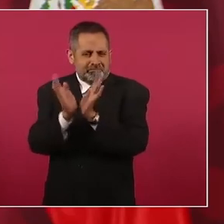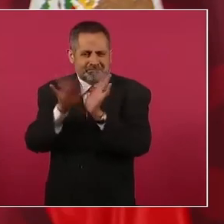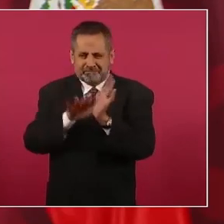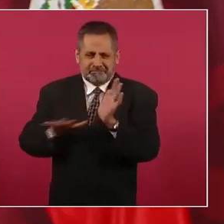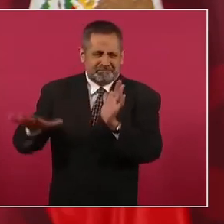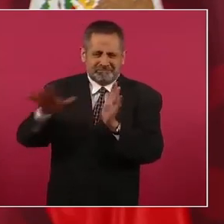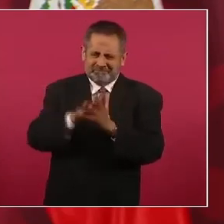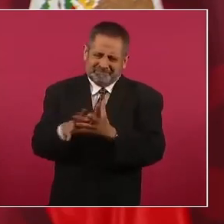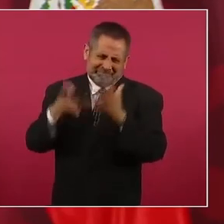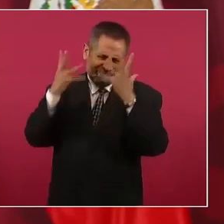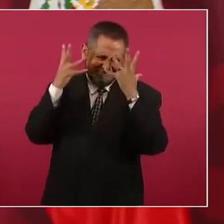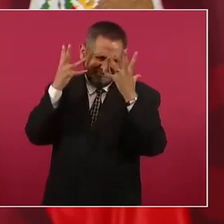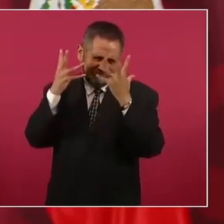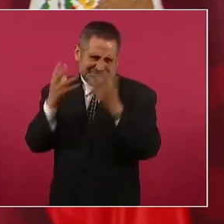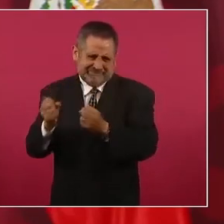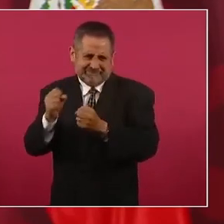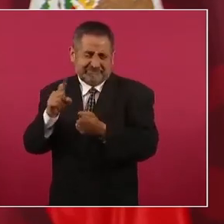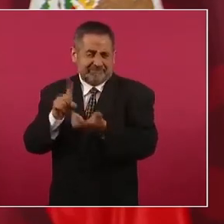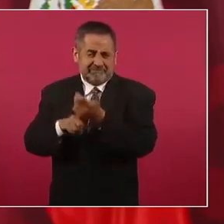estaba